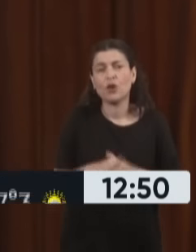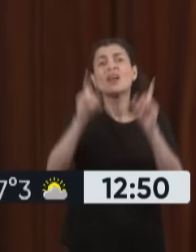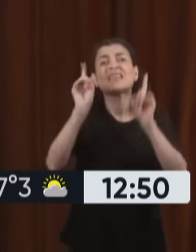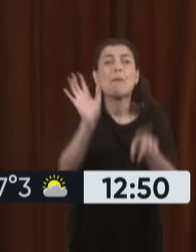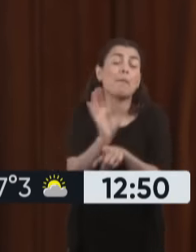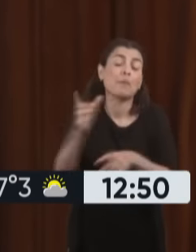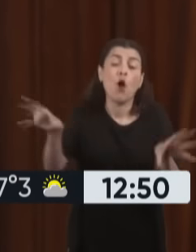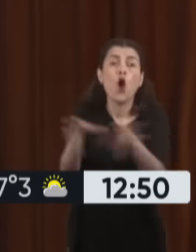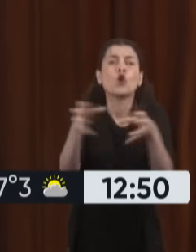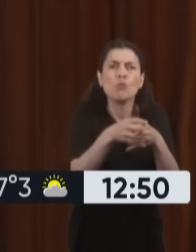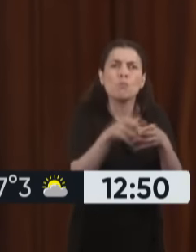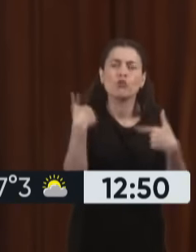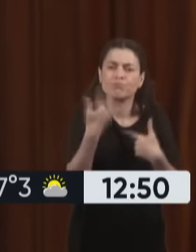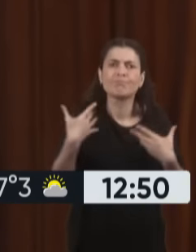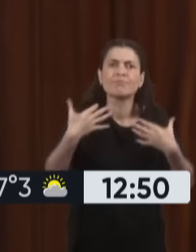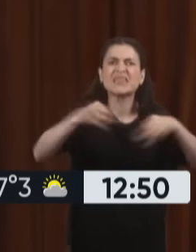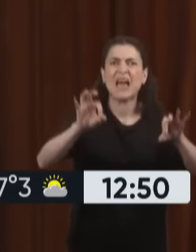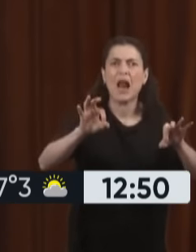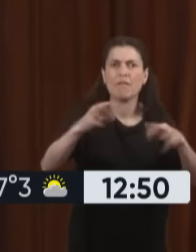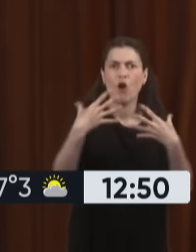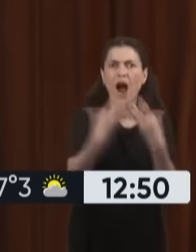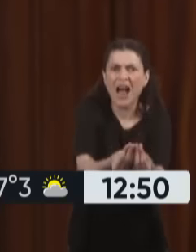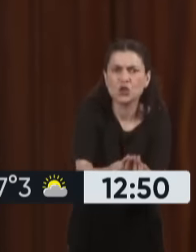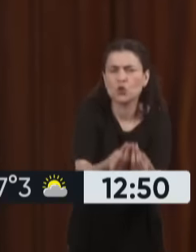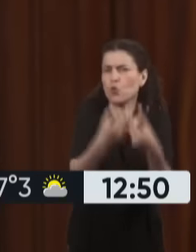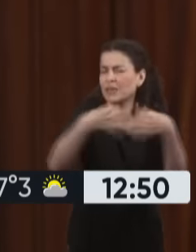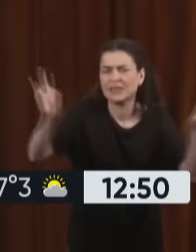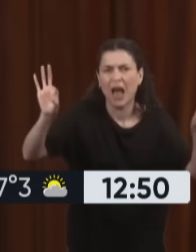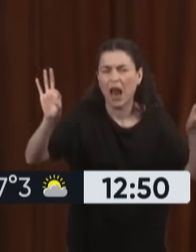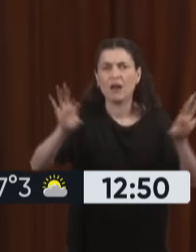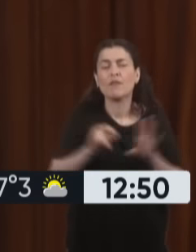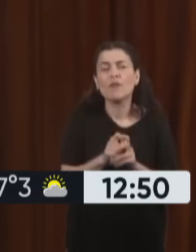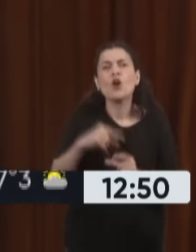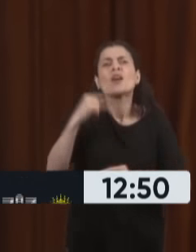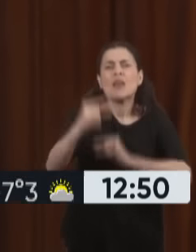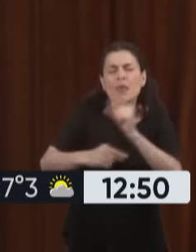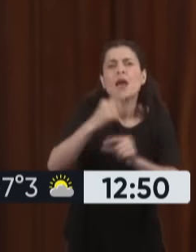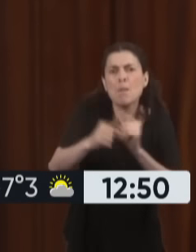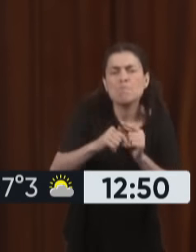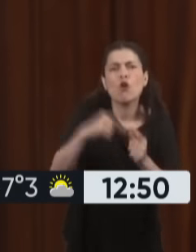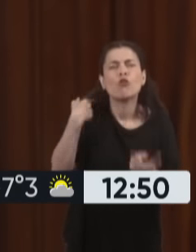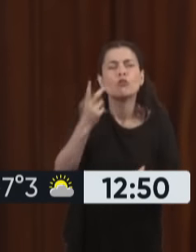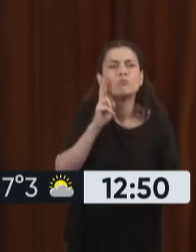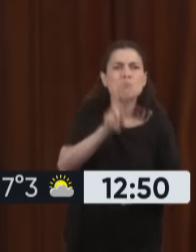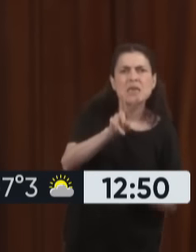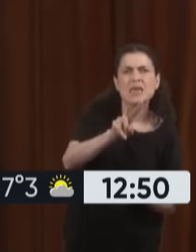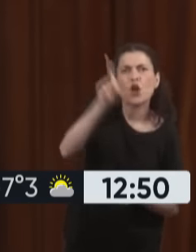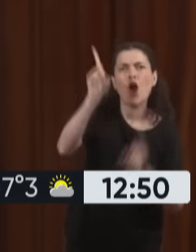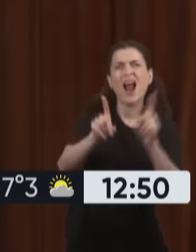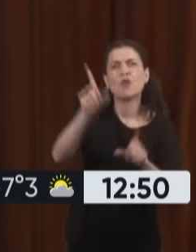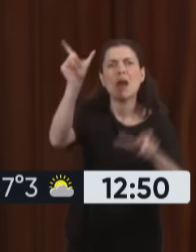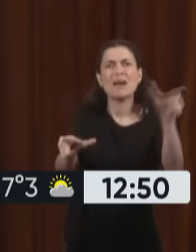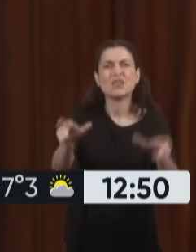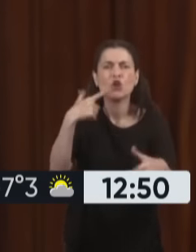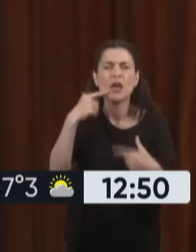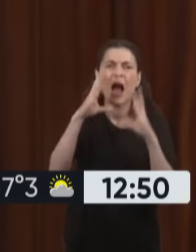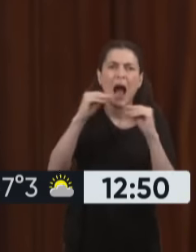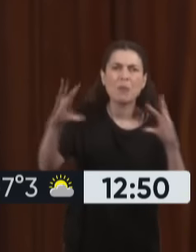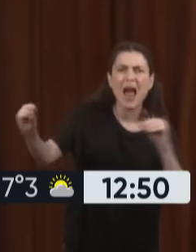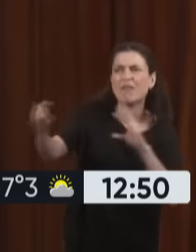sector y aún al día de hoy, y con tantos anuncios positivos a cuestas, tenemos que escuchar a algunos degenerados fiscales hablar